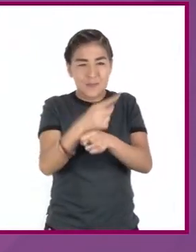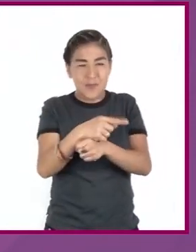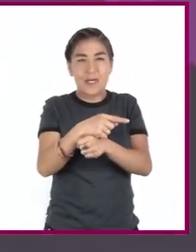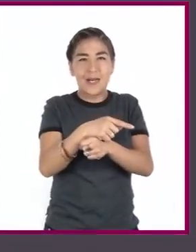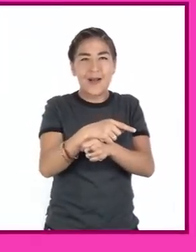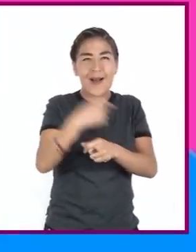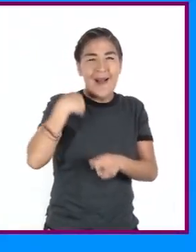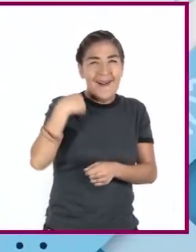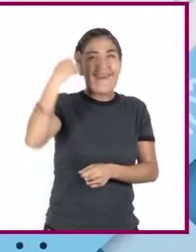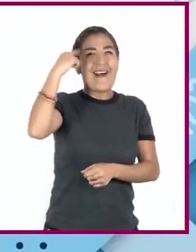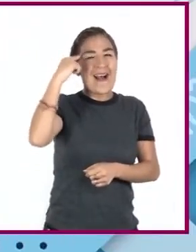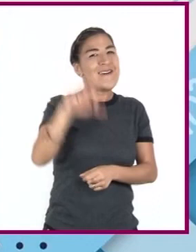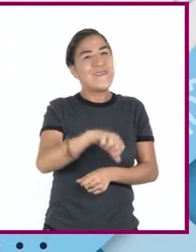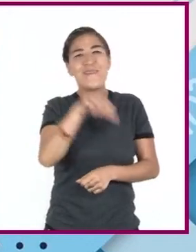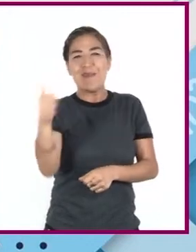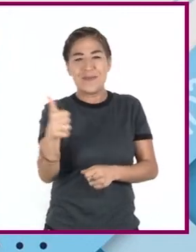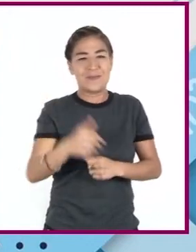hacer otro.